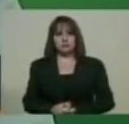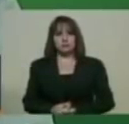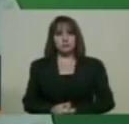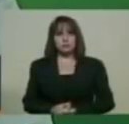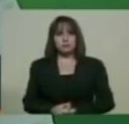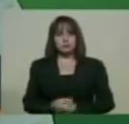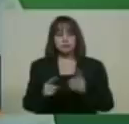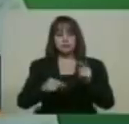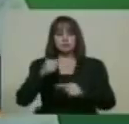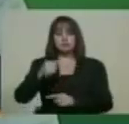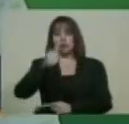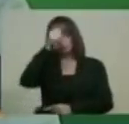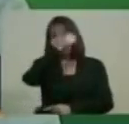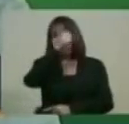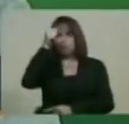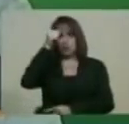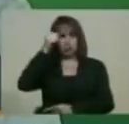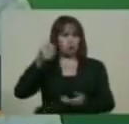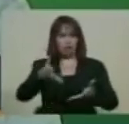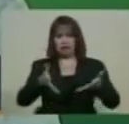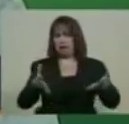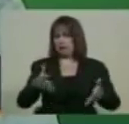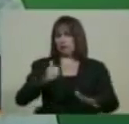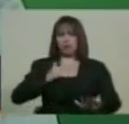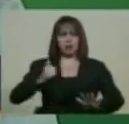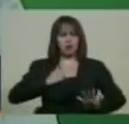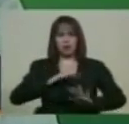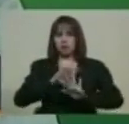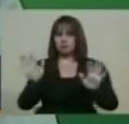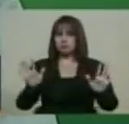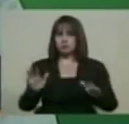Próximo domingo hay elecciones en Colombia. Que gane quien vaya a ganar.